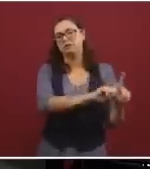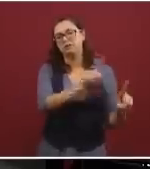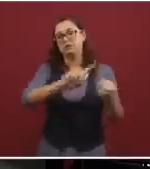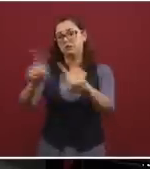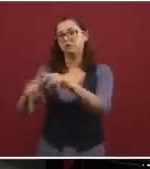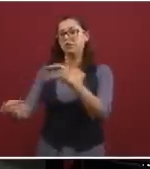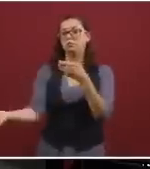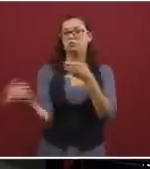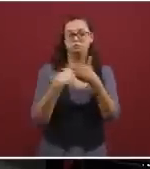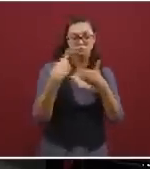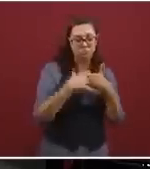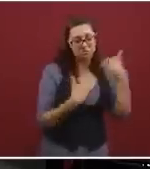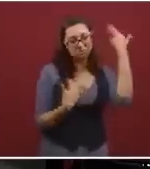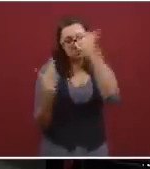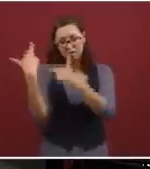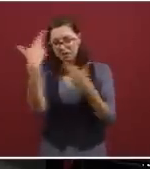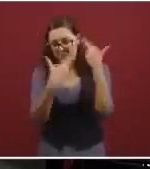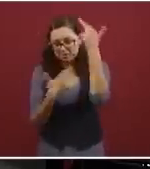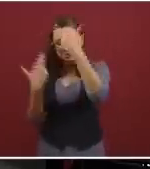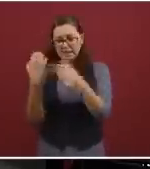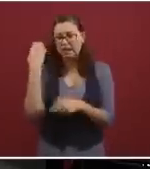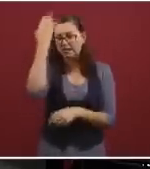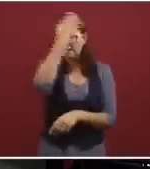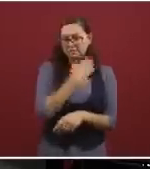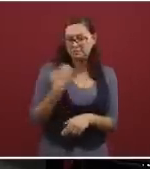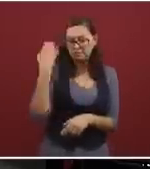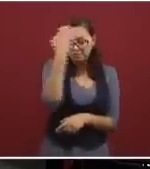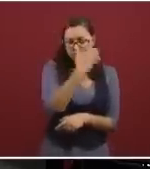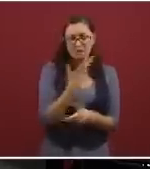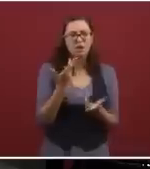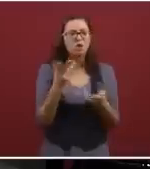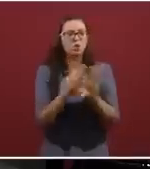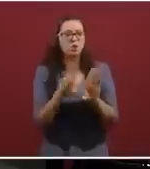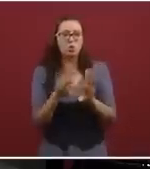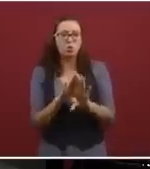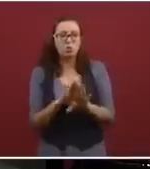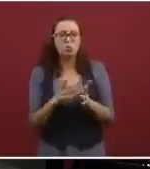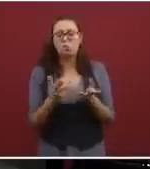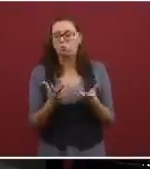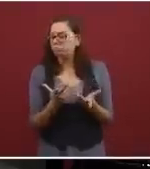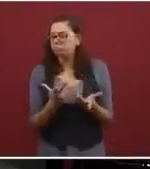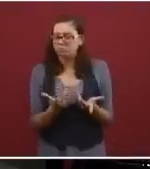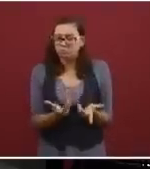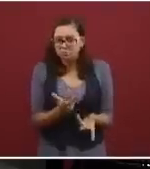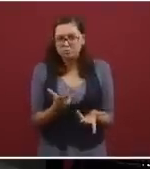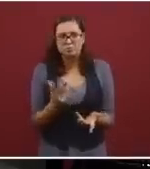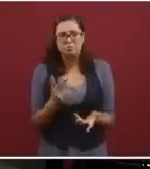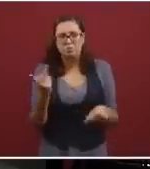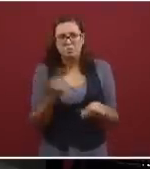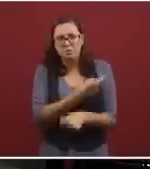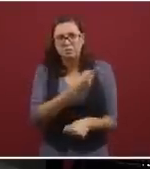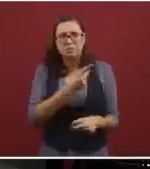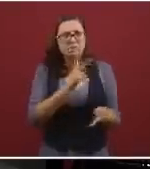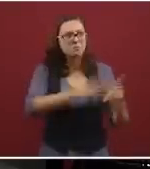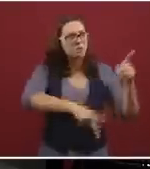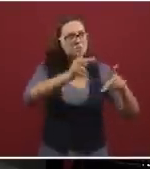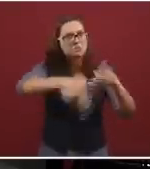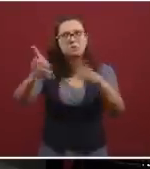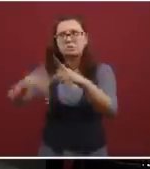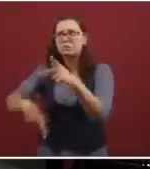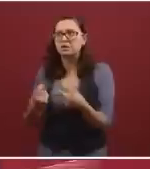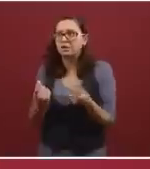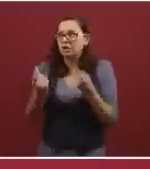analizar esto. Ya estamos prácticamente, señor presidente, terminando el análisis. Digamos